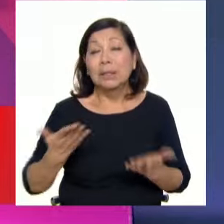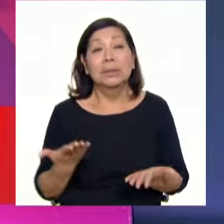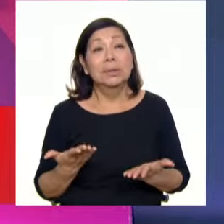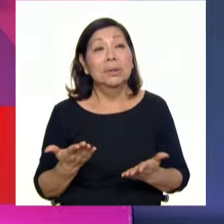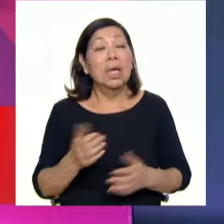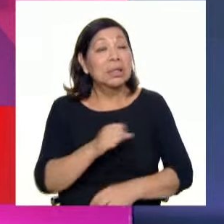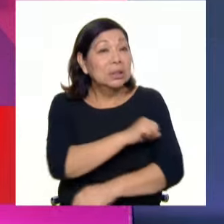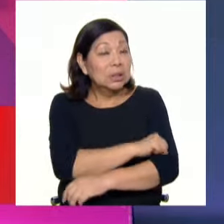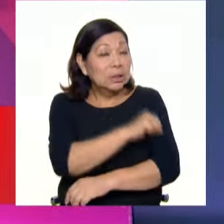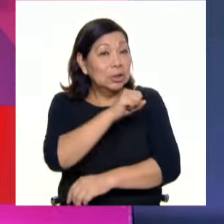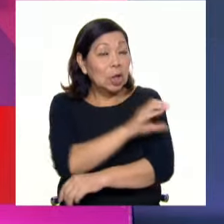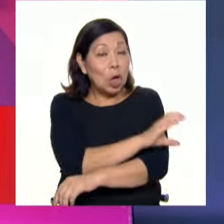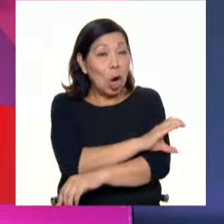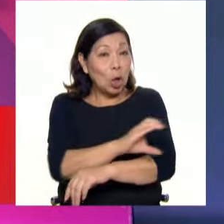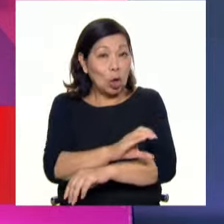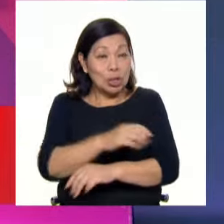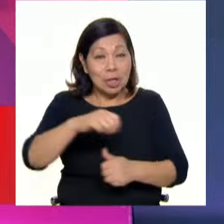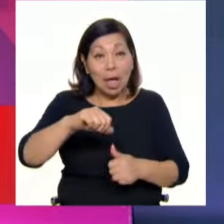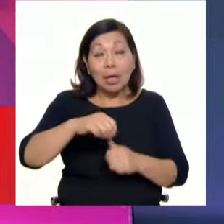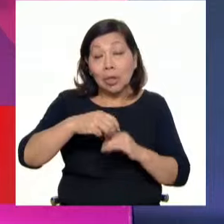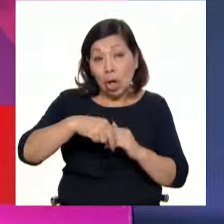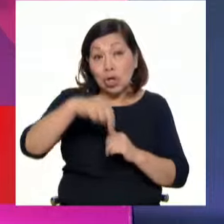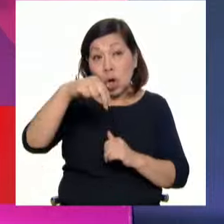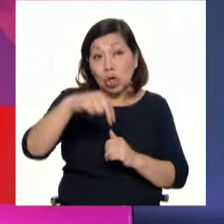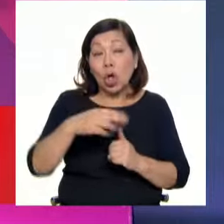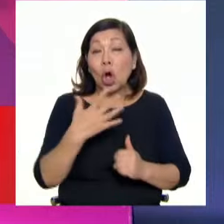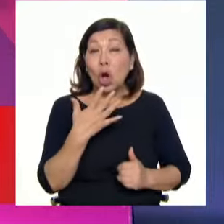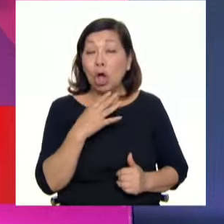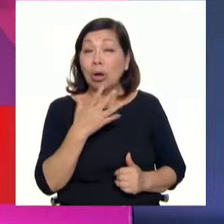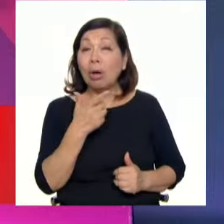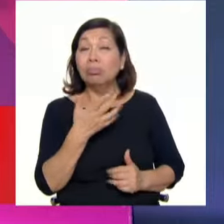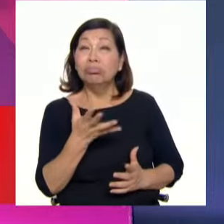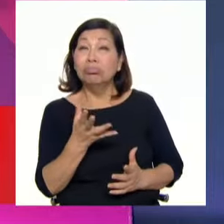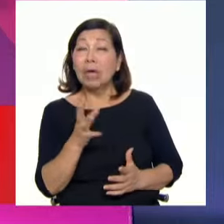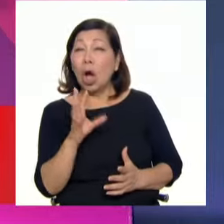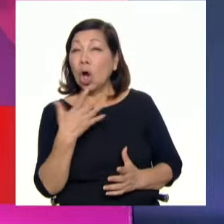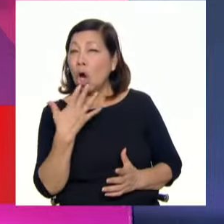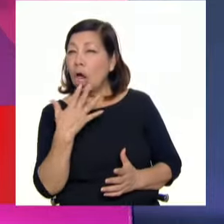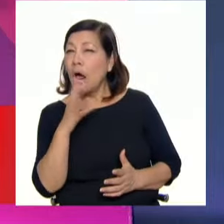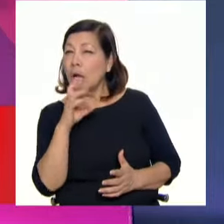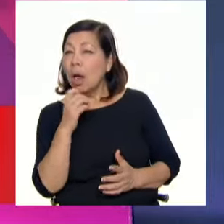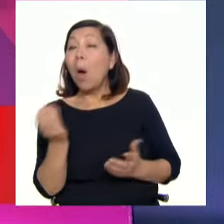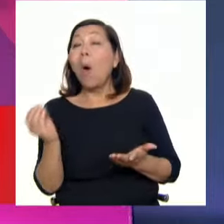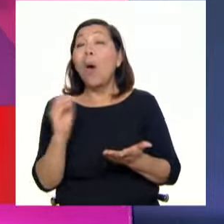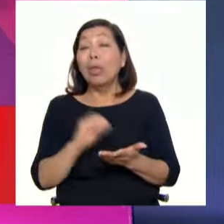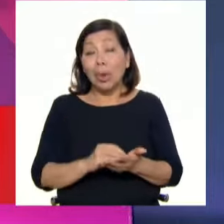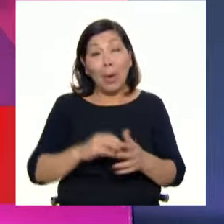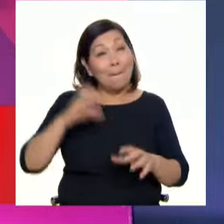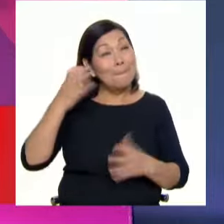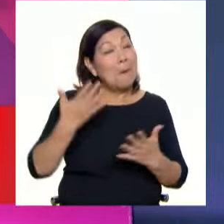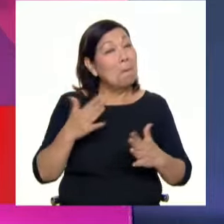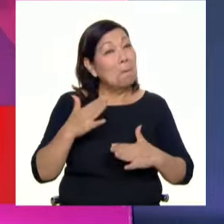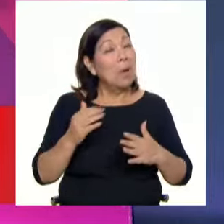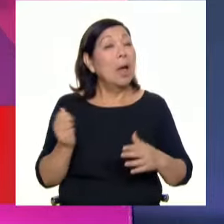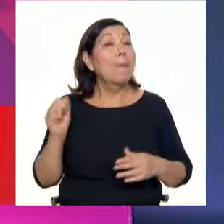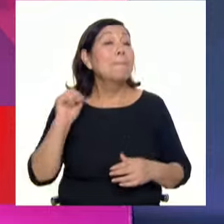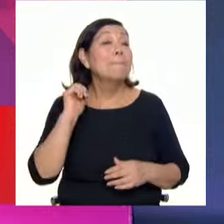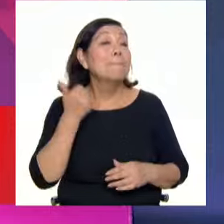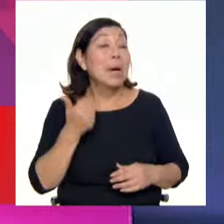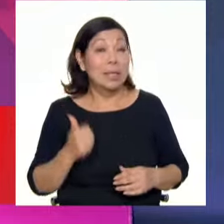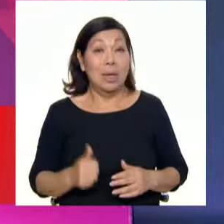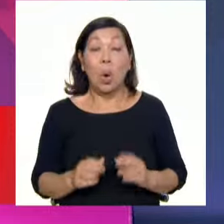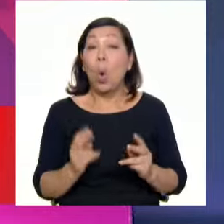de la sierra y costa norte. Este aviso es de nivel naranja, así que las lluvias todavía pueden volver a presentarse, por lo menos hasta el día de